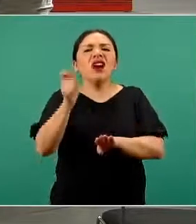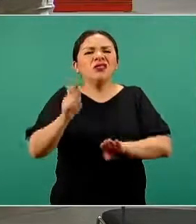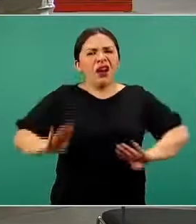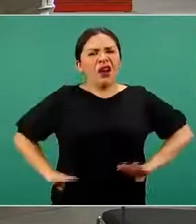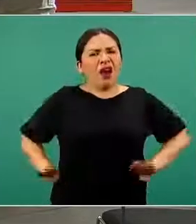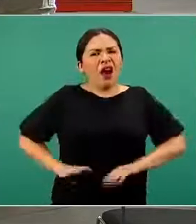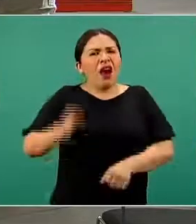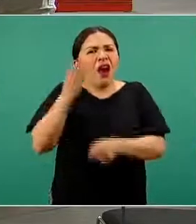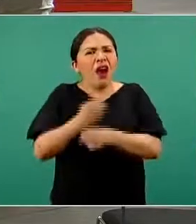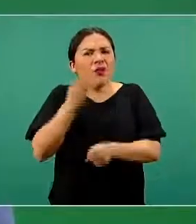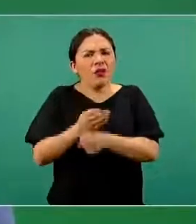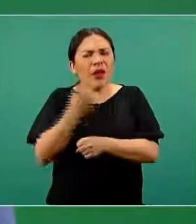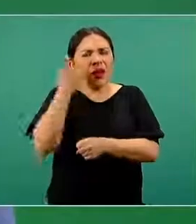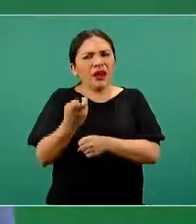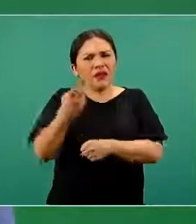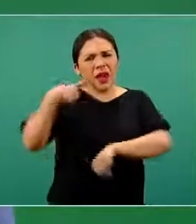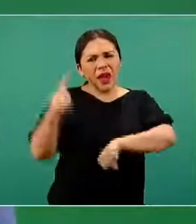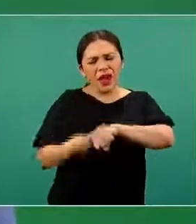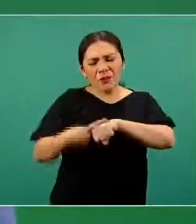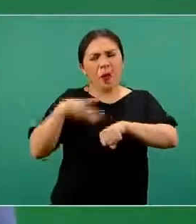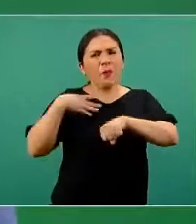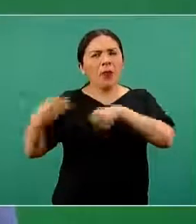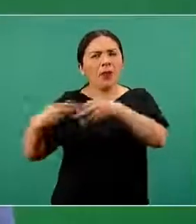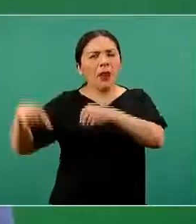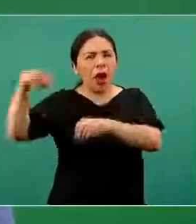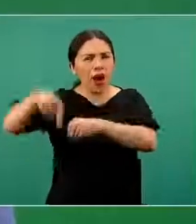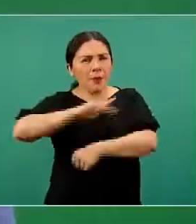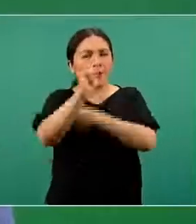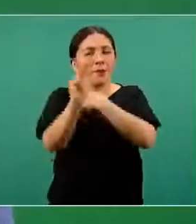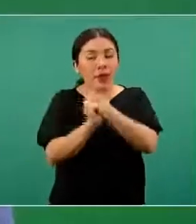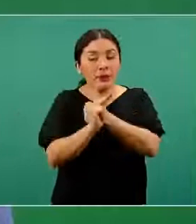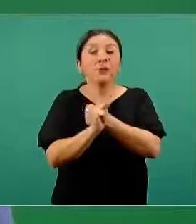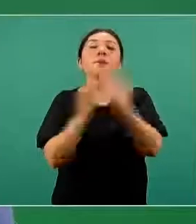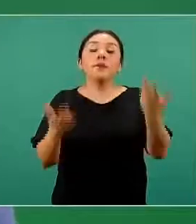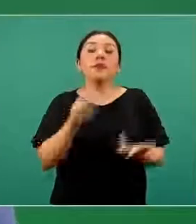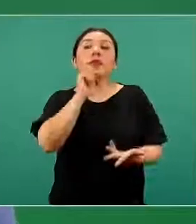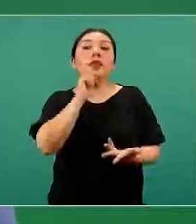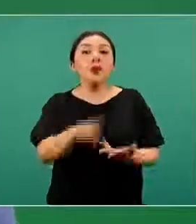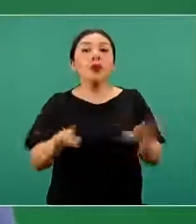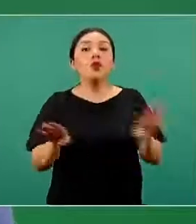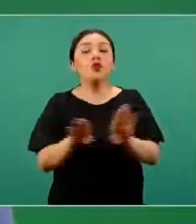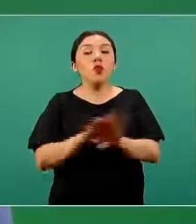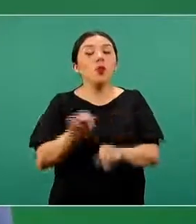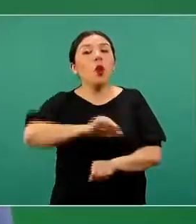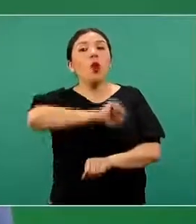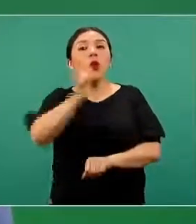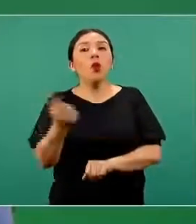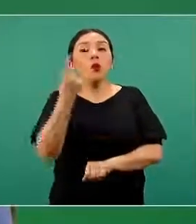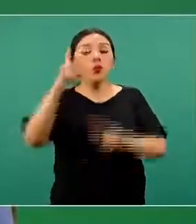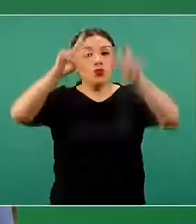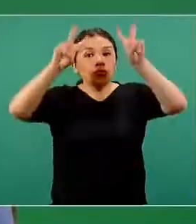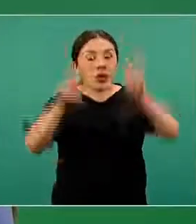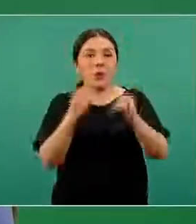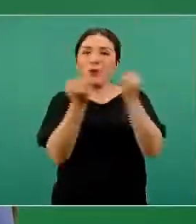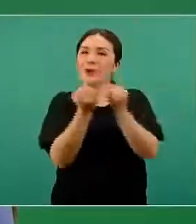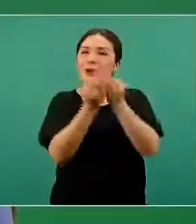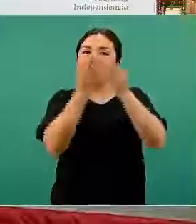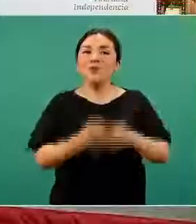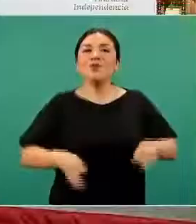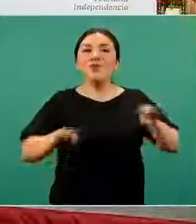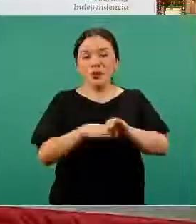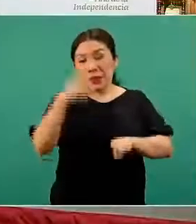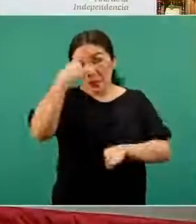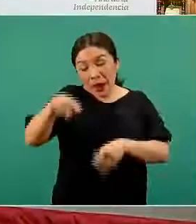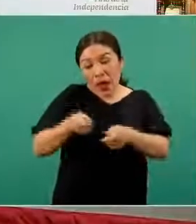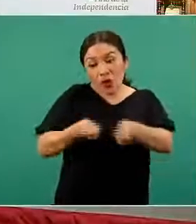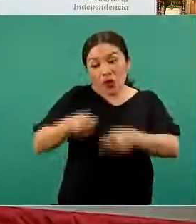que guarda el comportamiento de la epidemia en nuestro país y así también uno de los grandes puntos en términos de